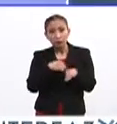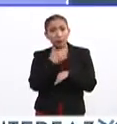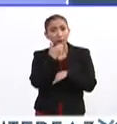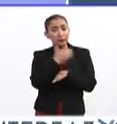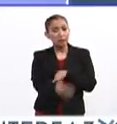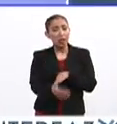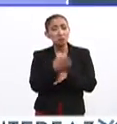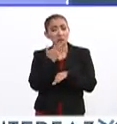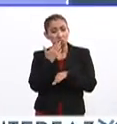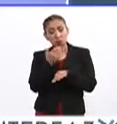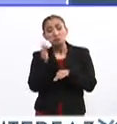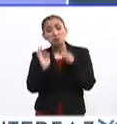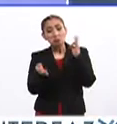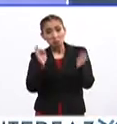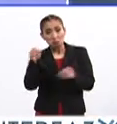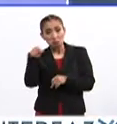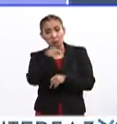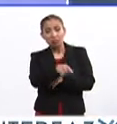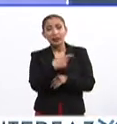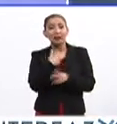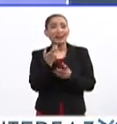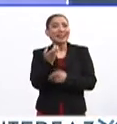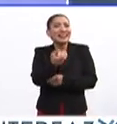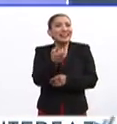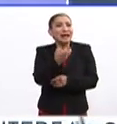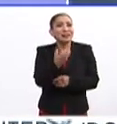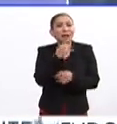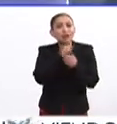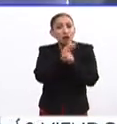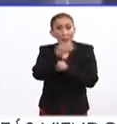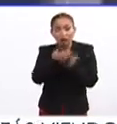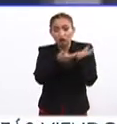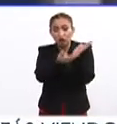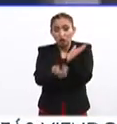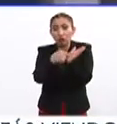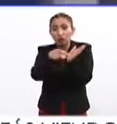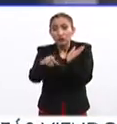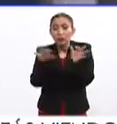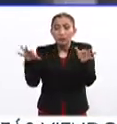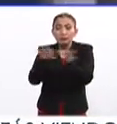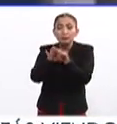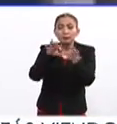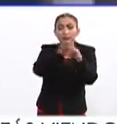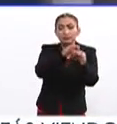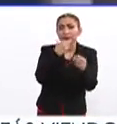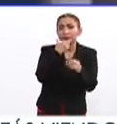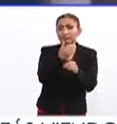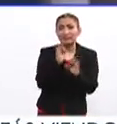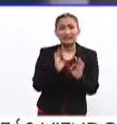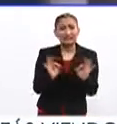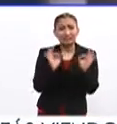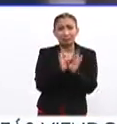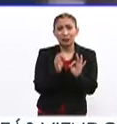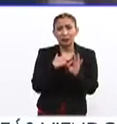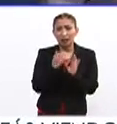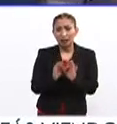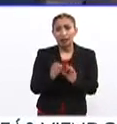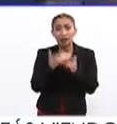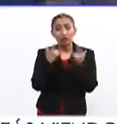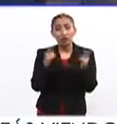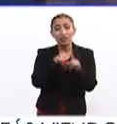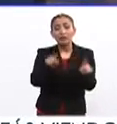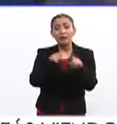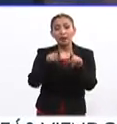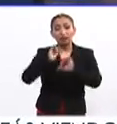muy buena respuesta y sobre todo que con esta información nos hemos podido vincular de una forma muy importante y trascendente con